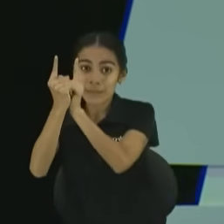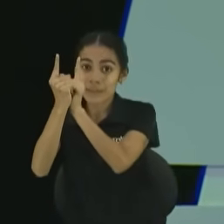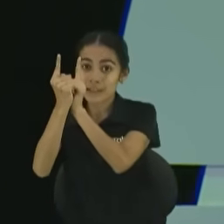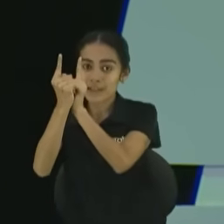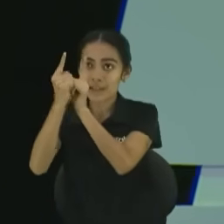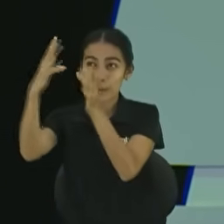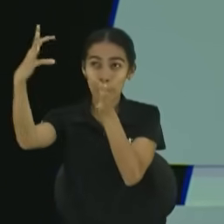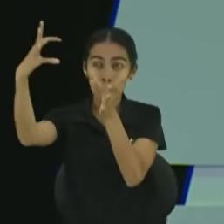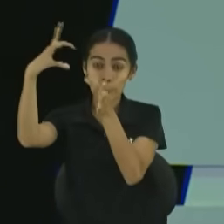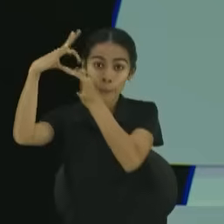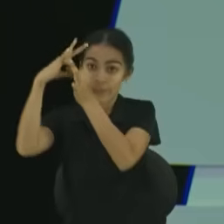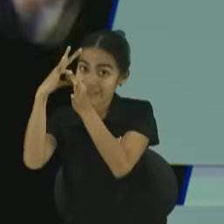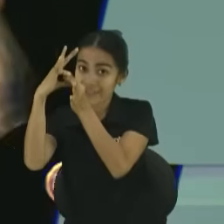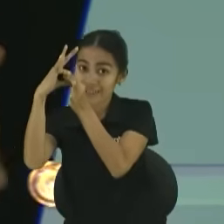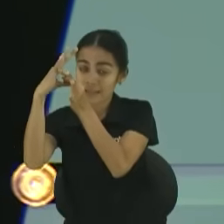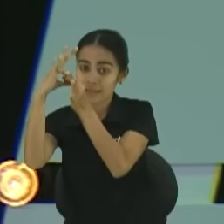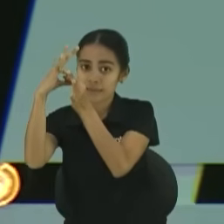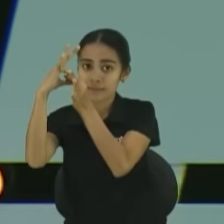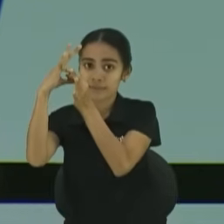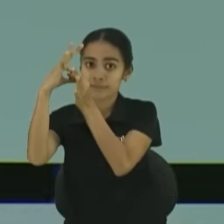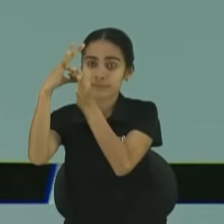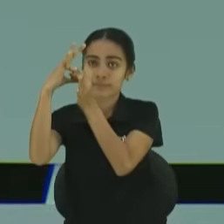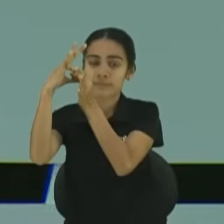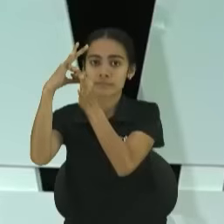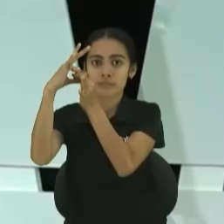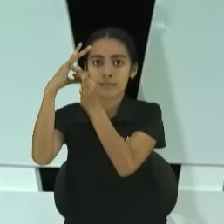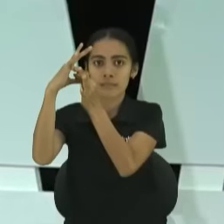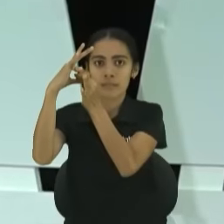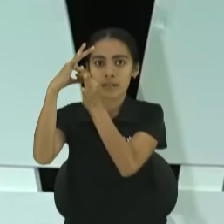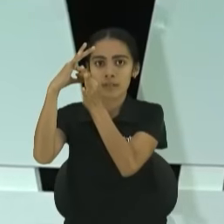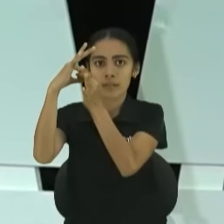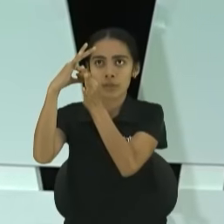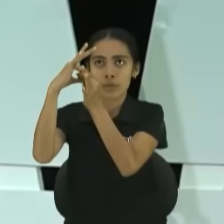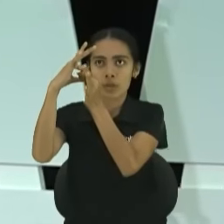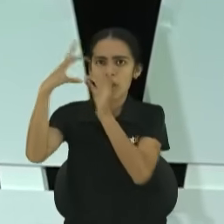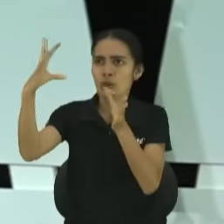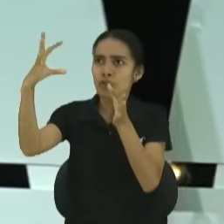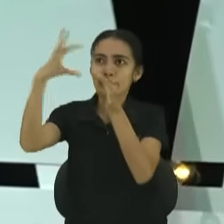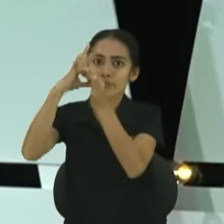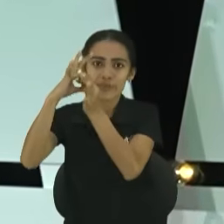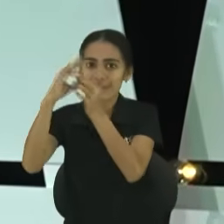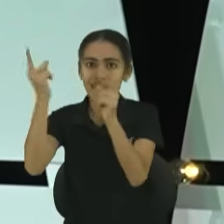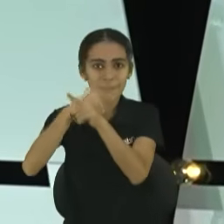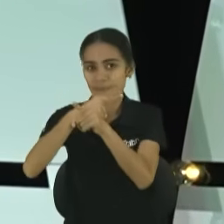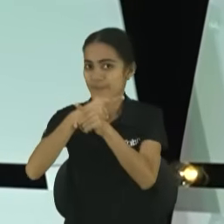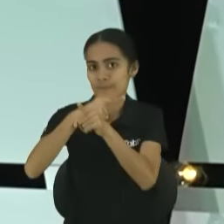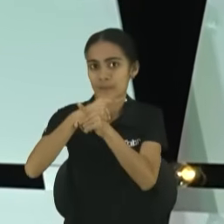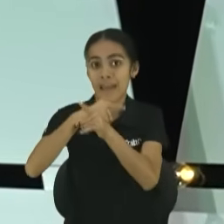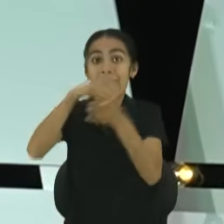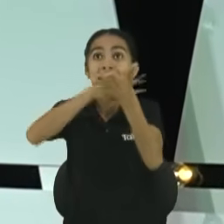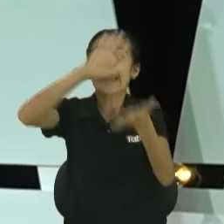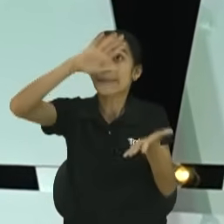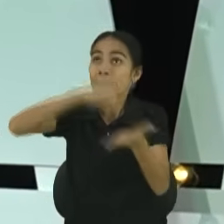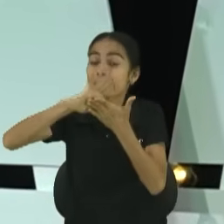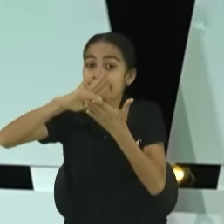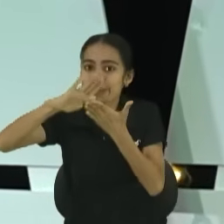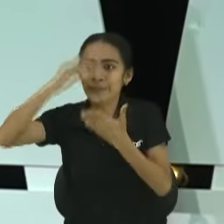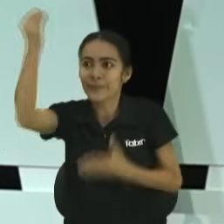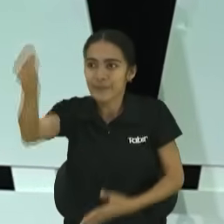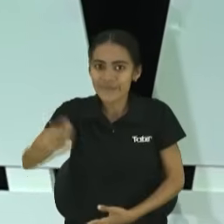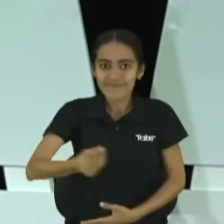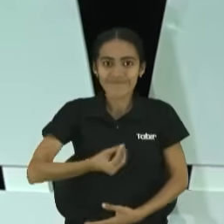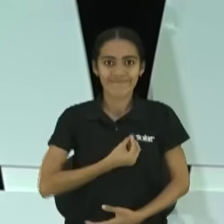y abra su mente. Cuando usted se encontró con Dios, no fue el encuentro quien lo cambió, fue el Espíritu de Dios.